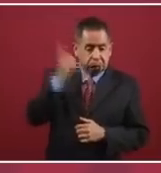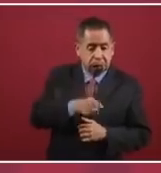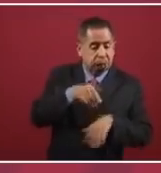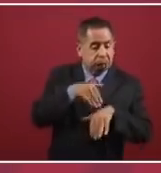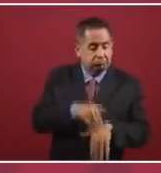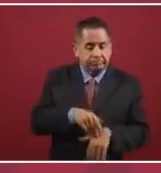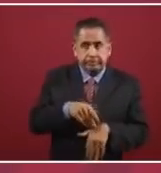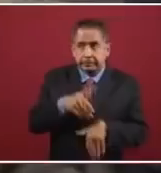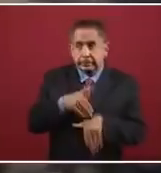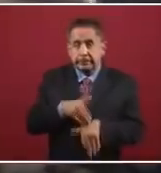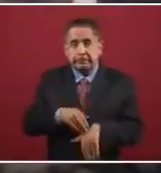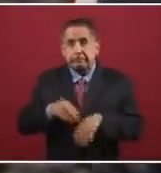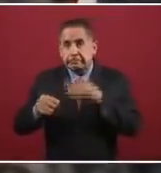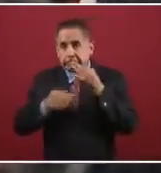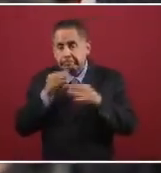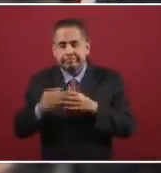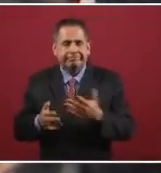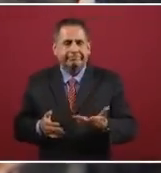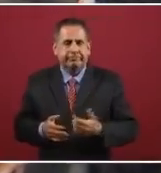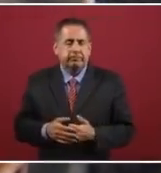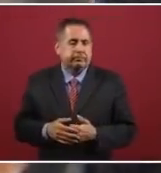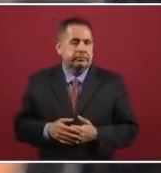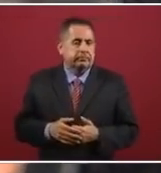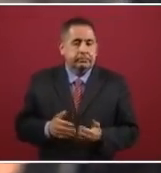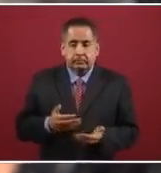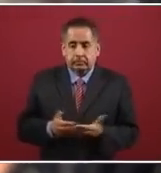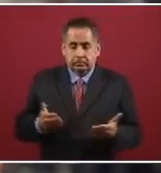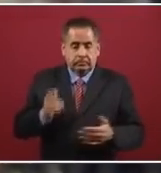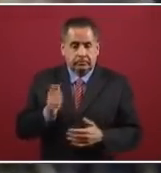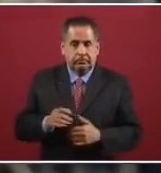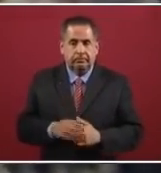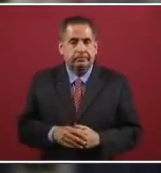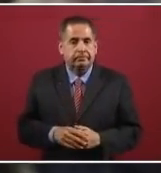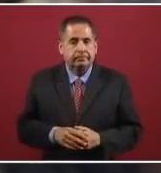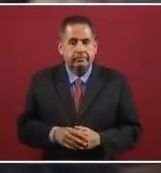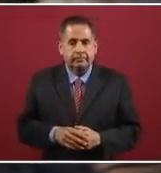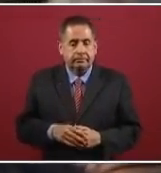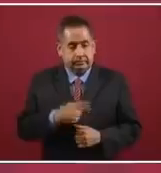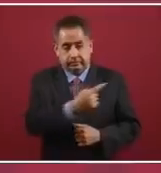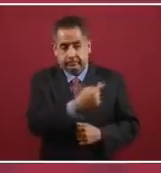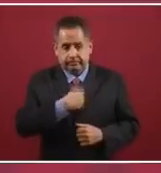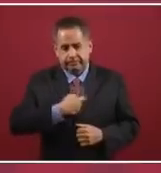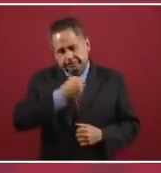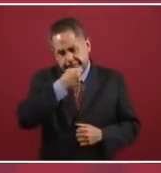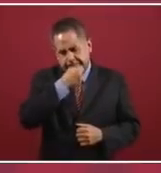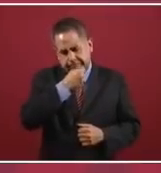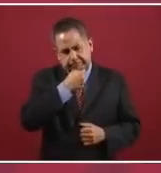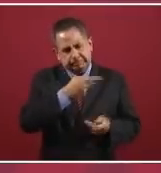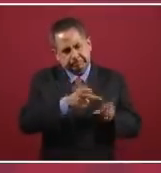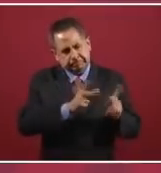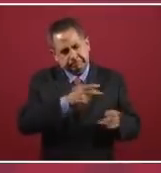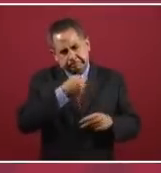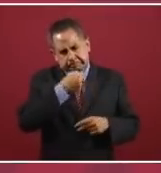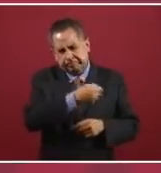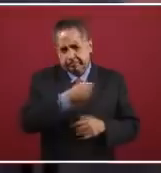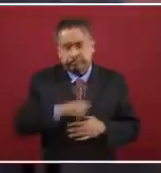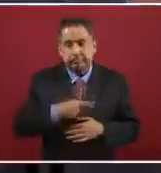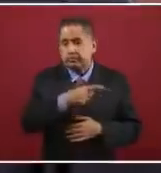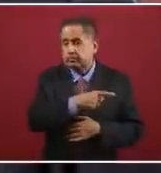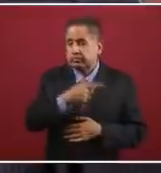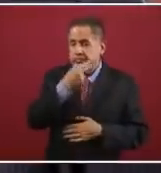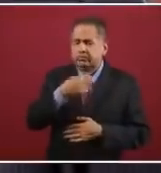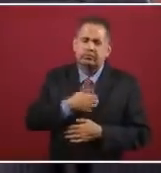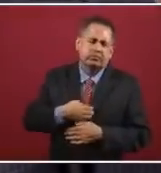meten. Y en este caso me estaba entrevistando el